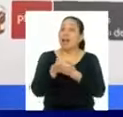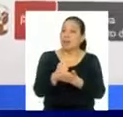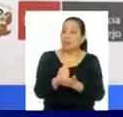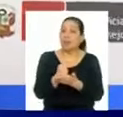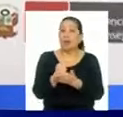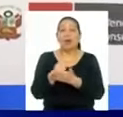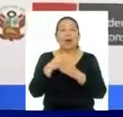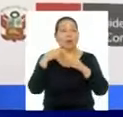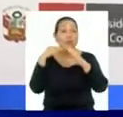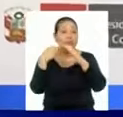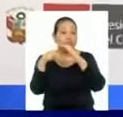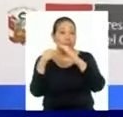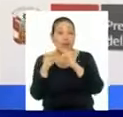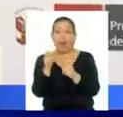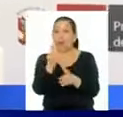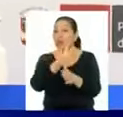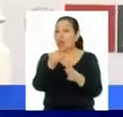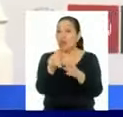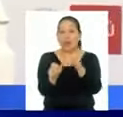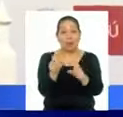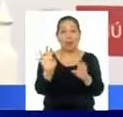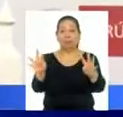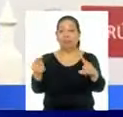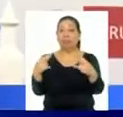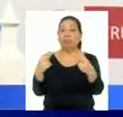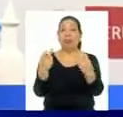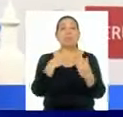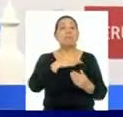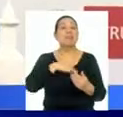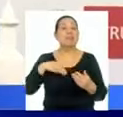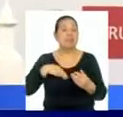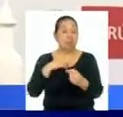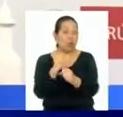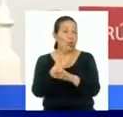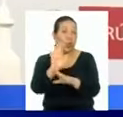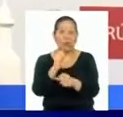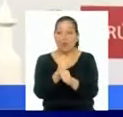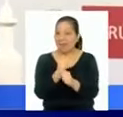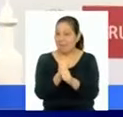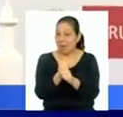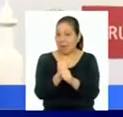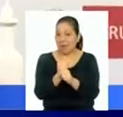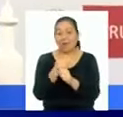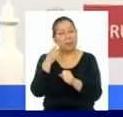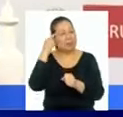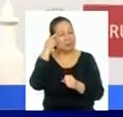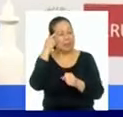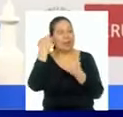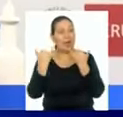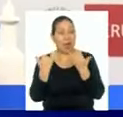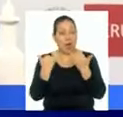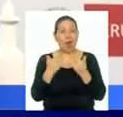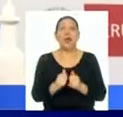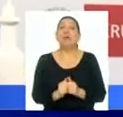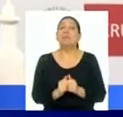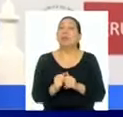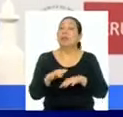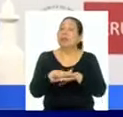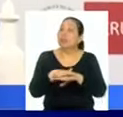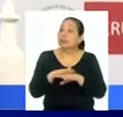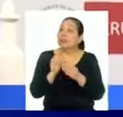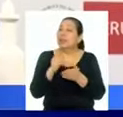a transmitir a la ciudadanía lo que hacemos y muchas veces lo que pensamos hacer. Esta vez se trata